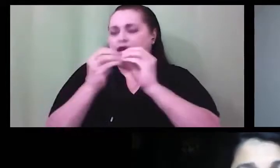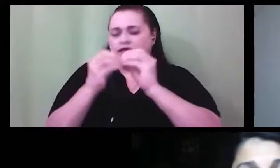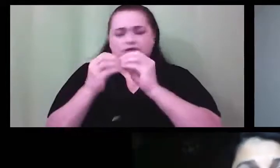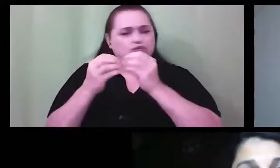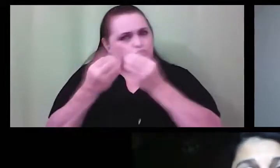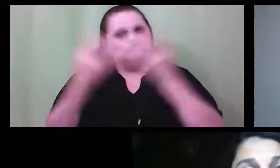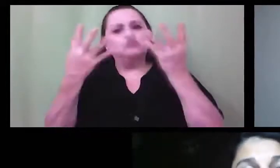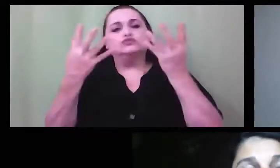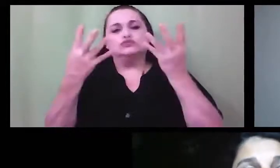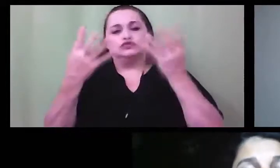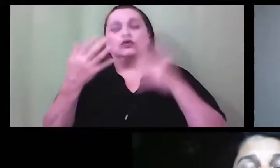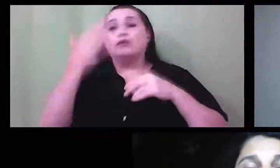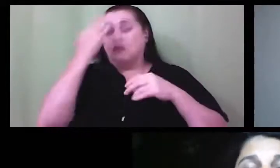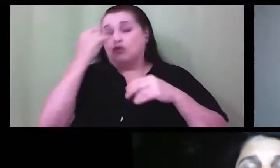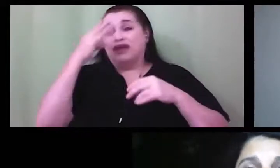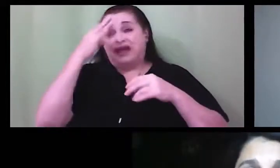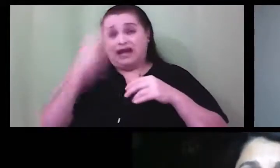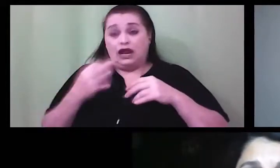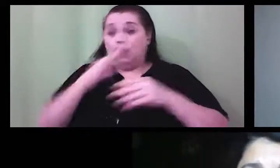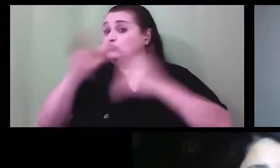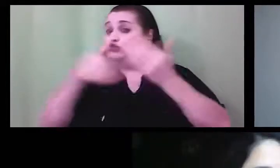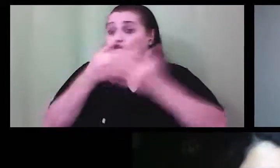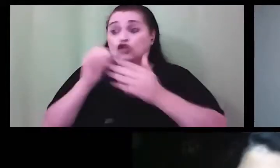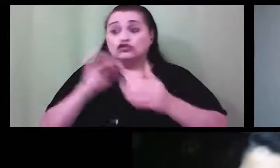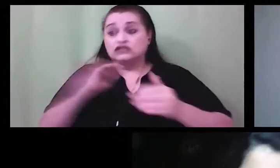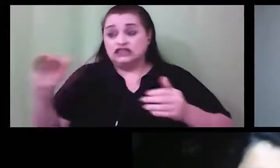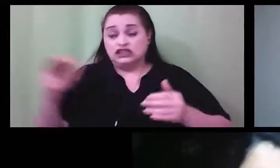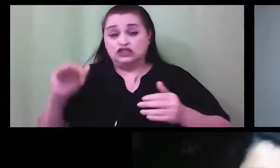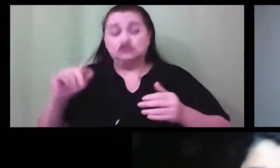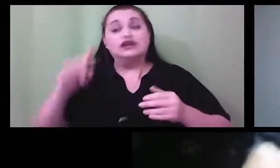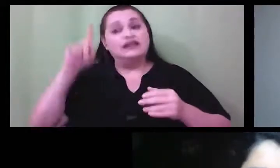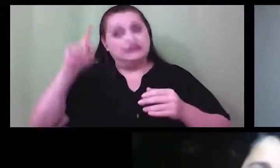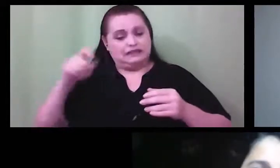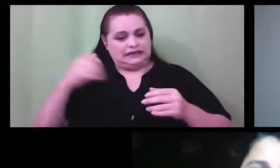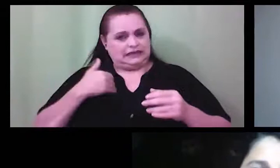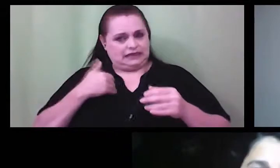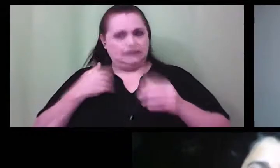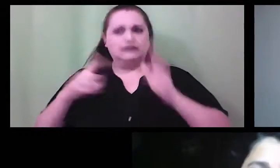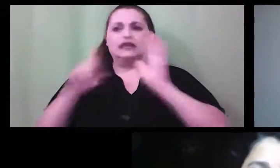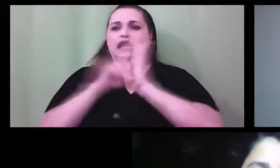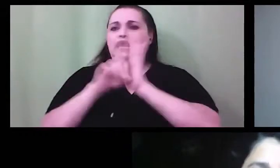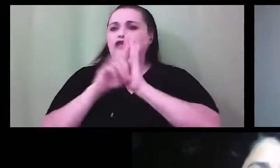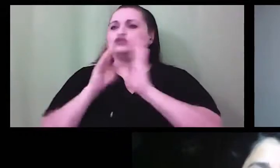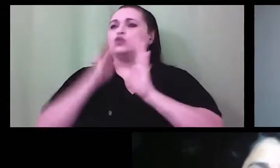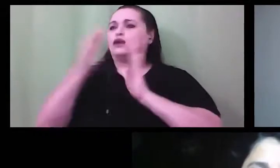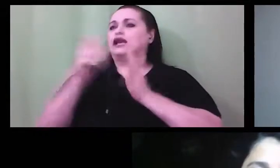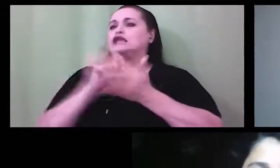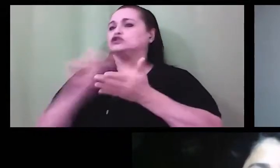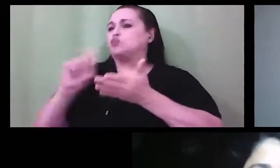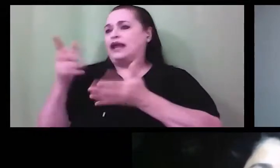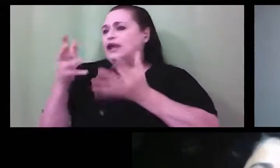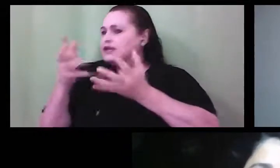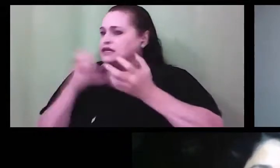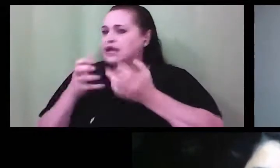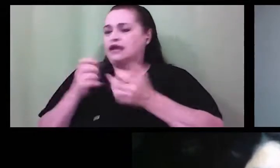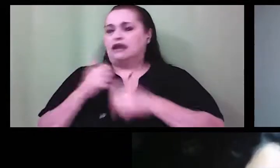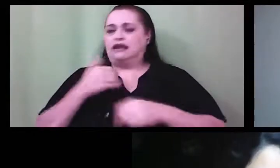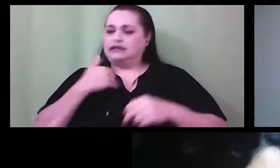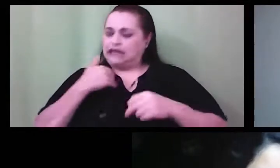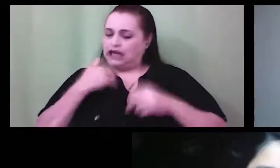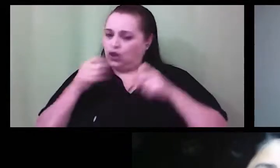muchísimo, porque creo que todos los niños tienen derecho a ir a la escuela que quieran, a tener